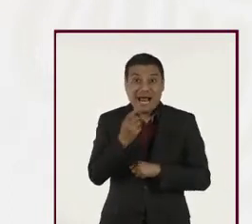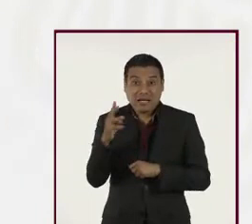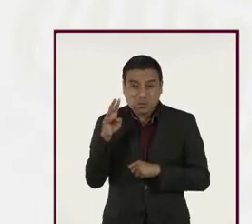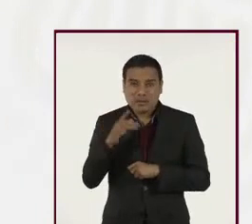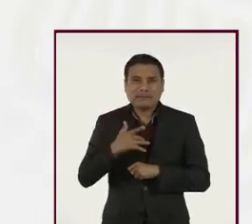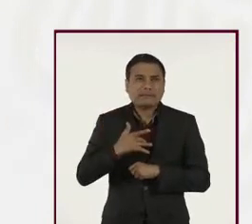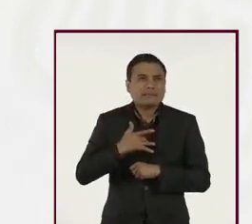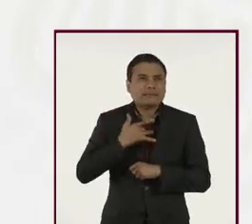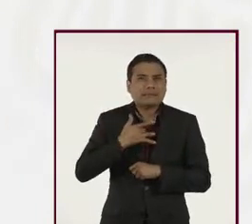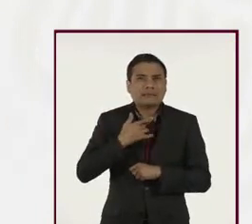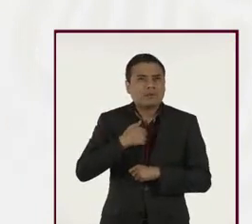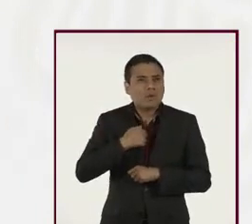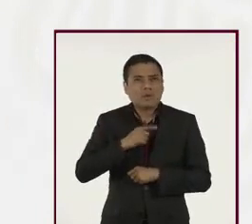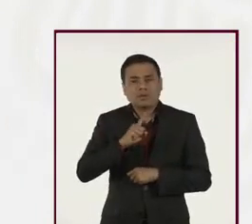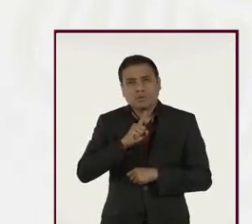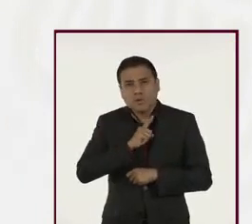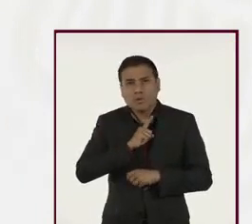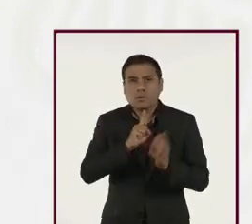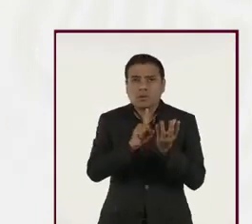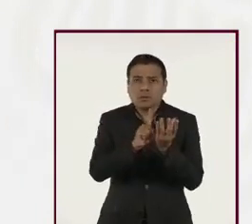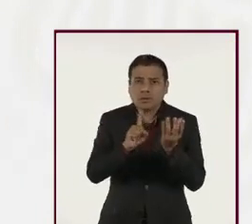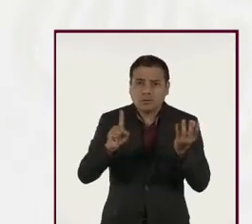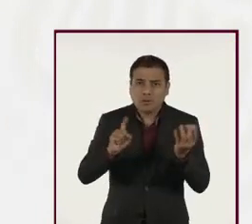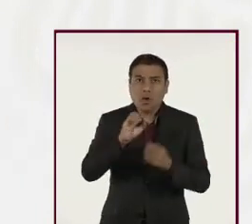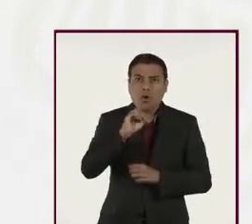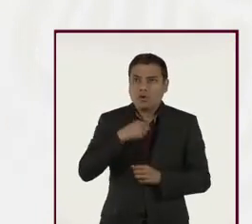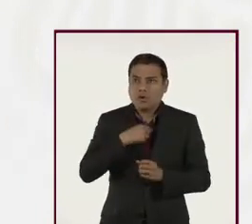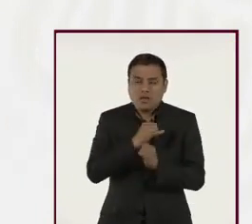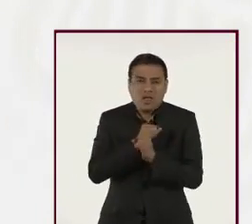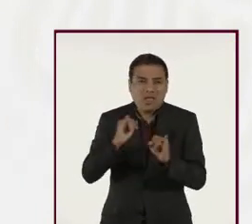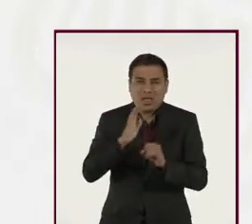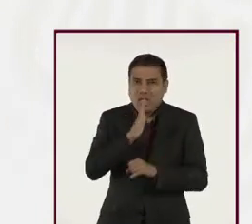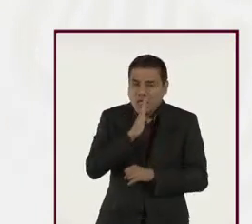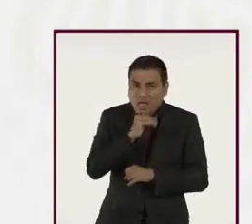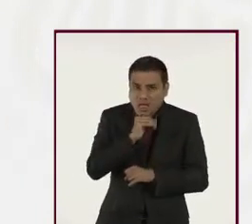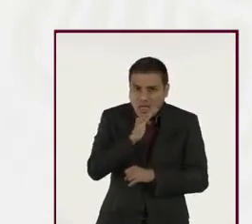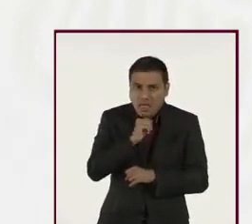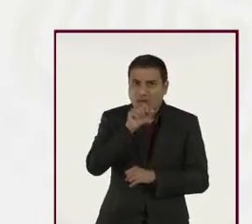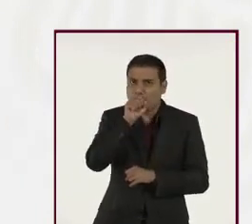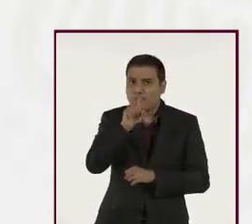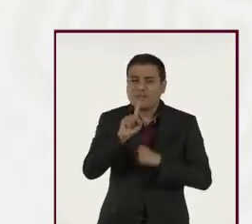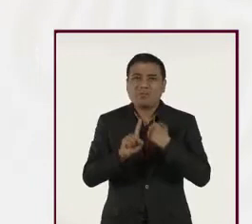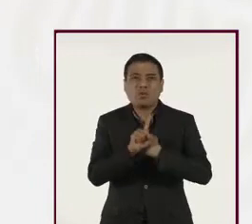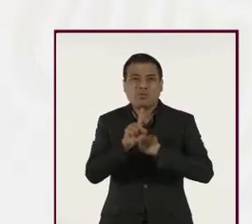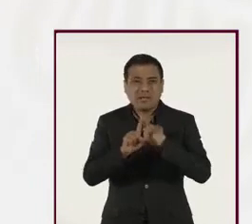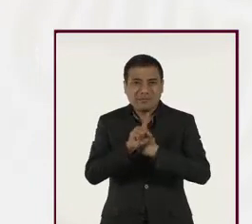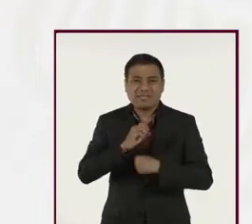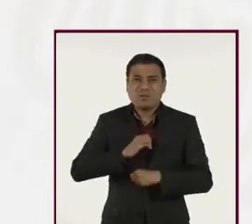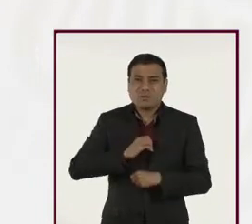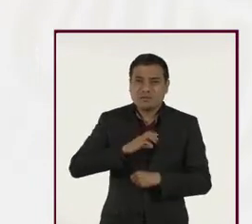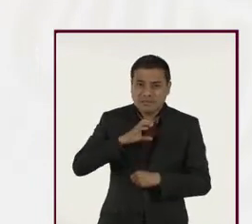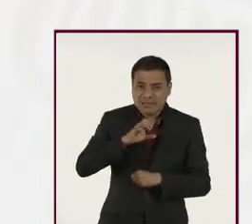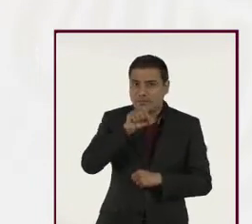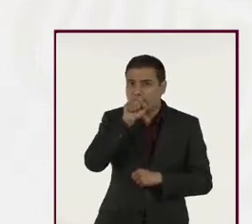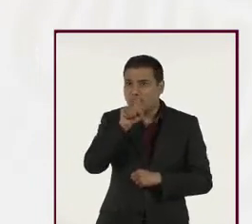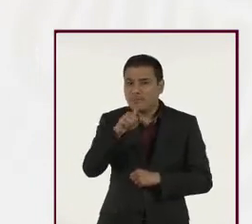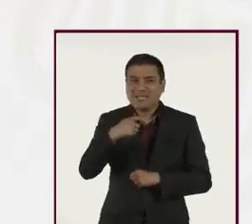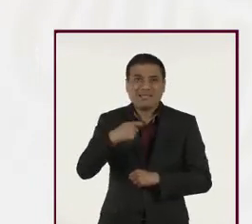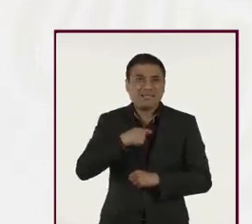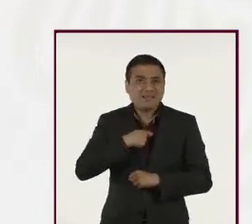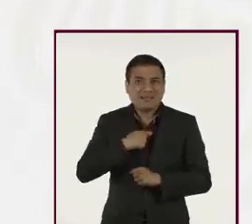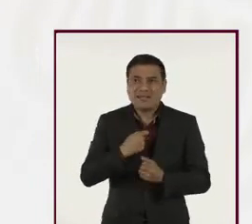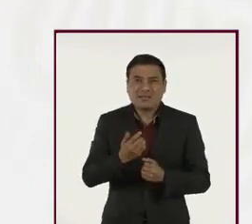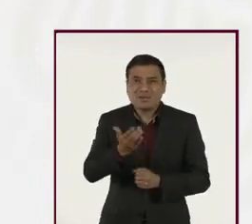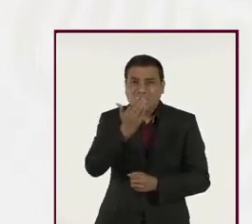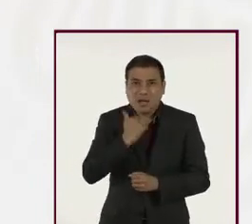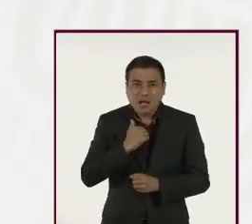desamparo, con problemas en la autonomía, con alteraciones en la autoestima, la falta de identidad personal y también con